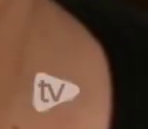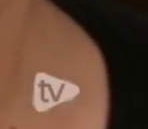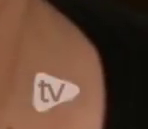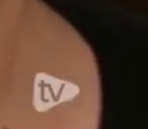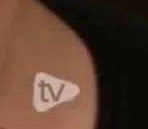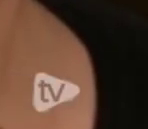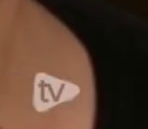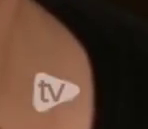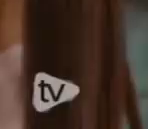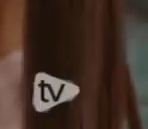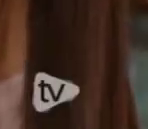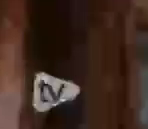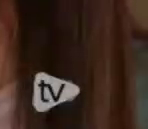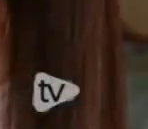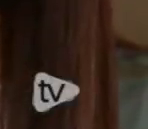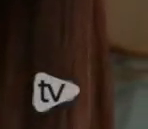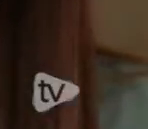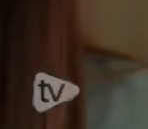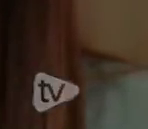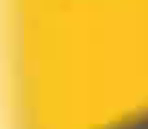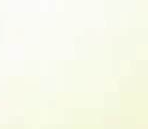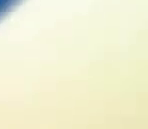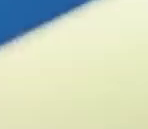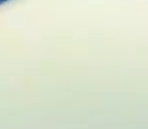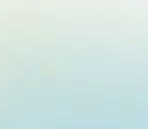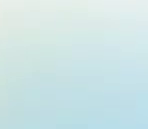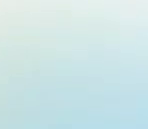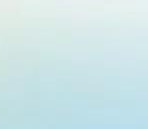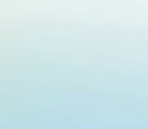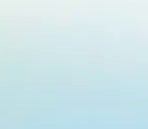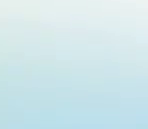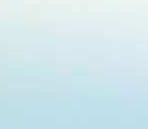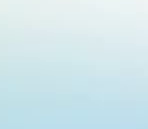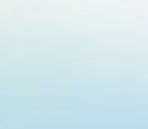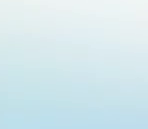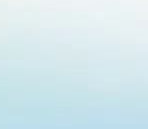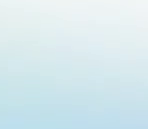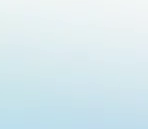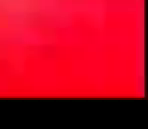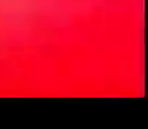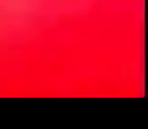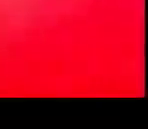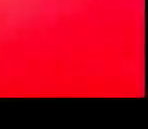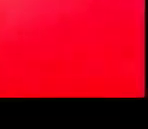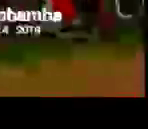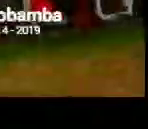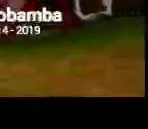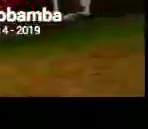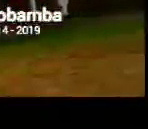Mi último deseo. Hoy, 21 horas, por Ecuador TV.